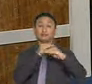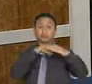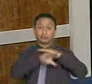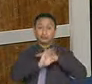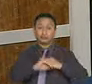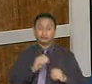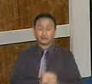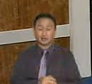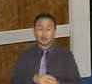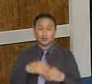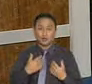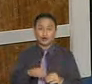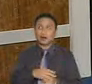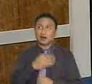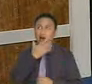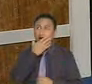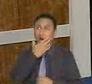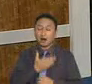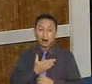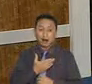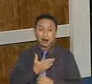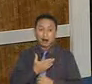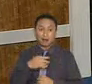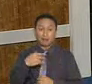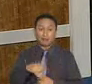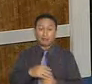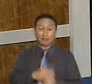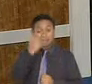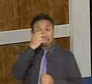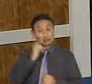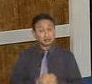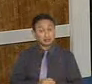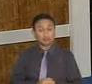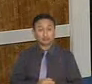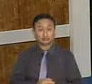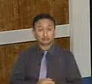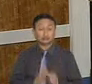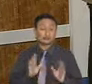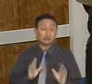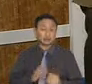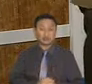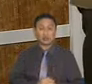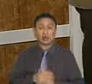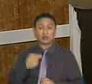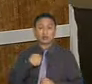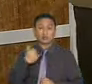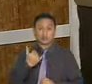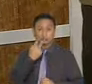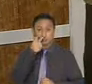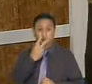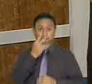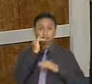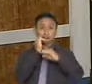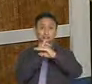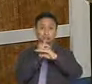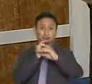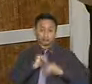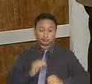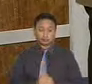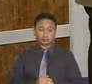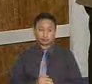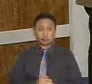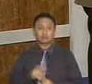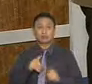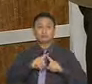realmente se quedan encantados de este lugar tan mágico vea usted nosotros estamos viendo la iglesia de San Francisco pero